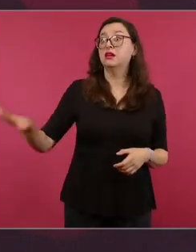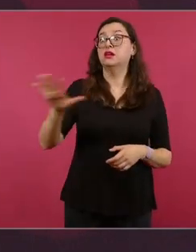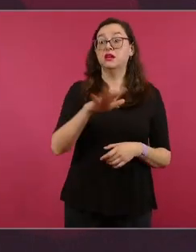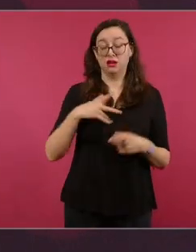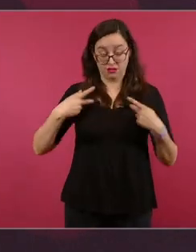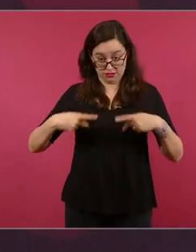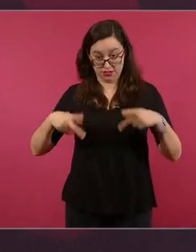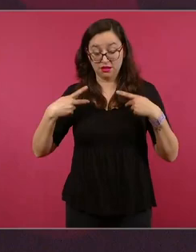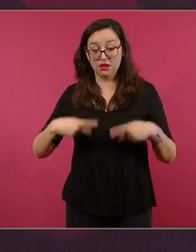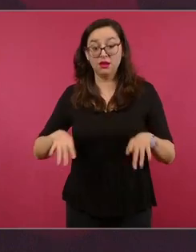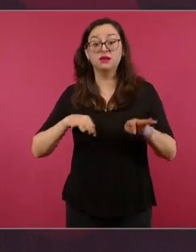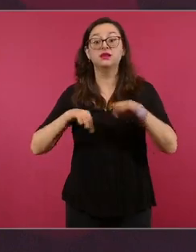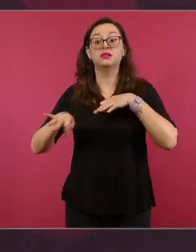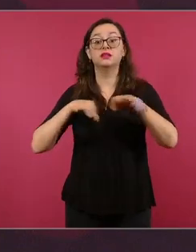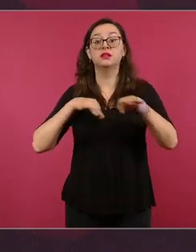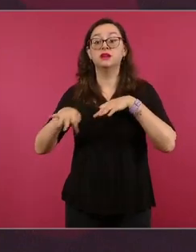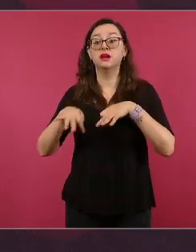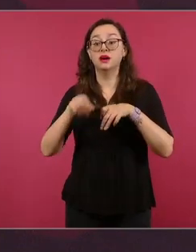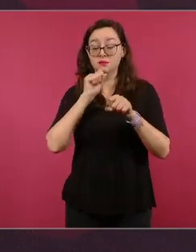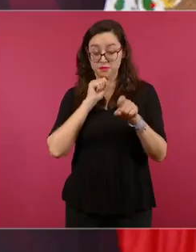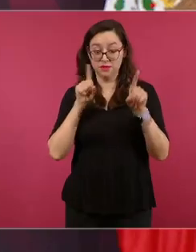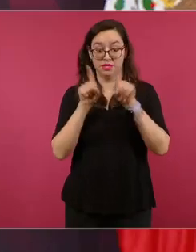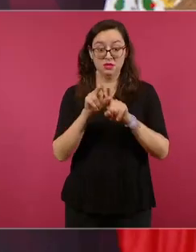electricistas, como a los trabajadores petroleros,